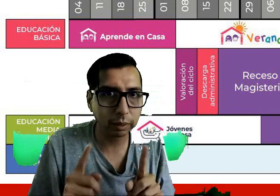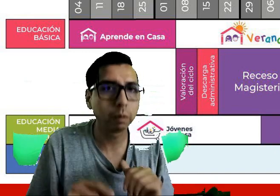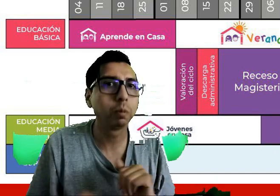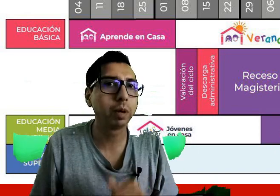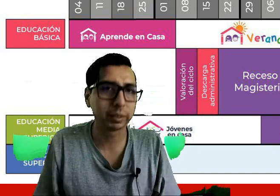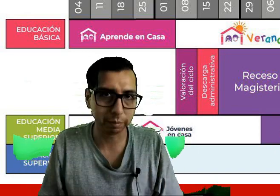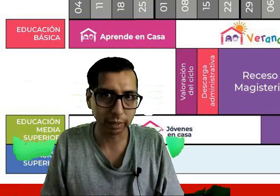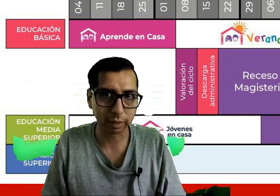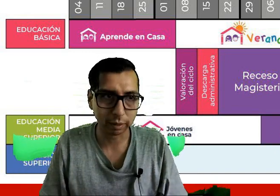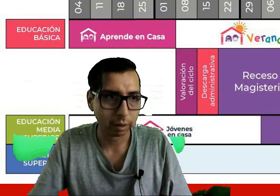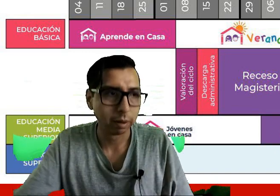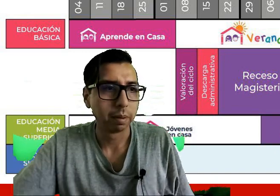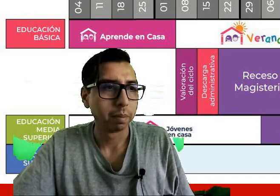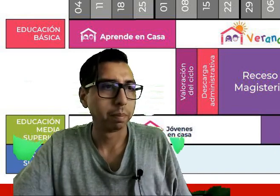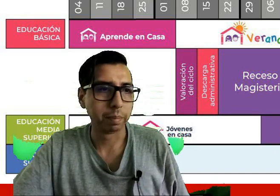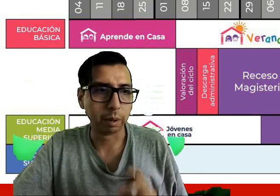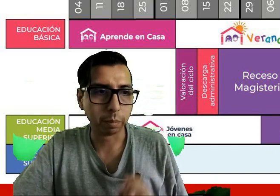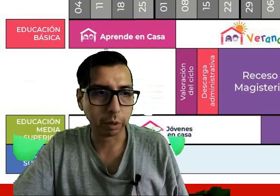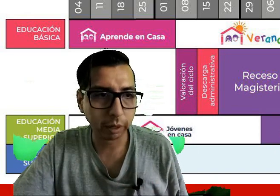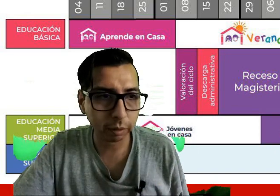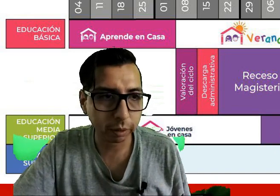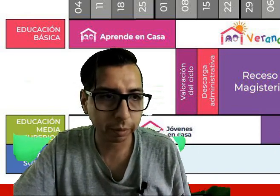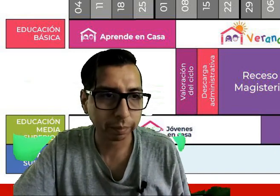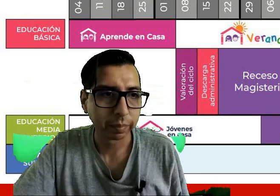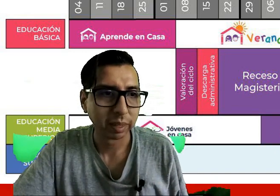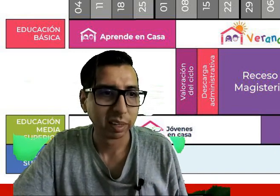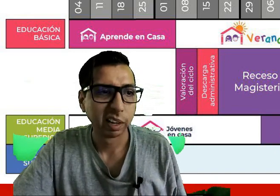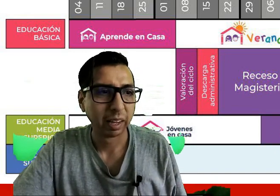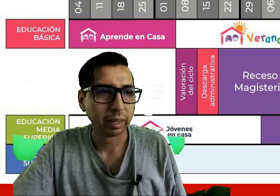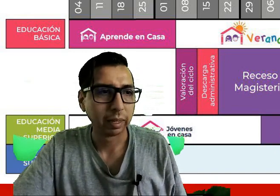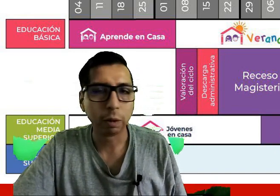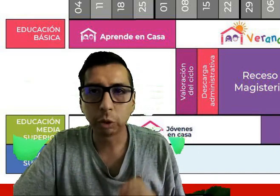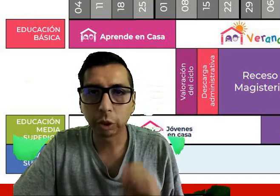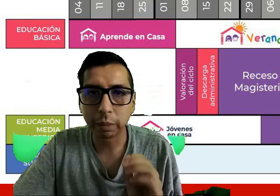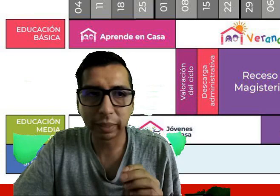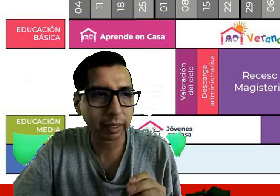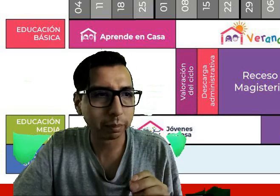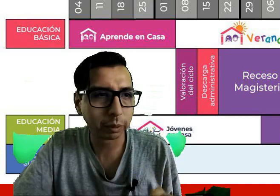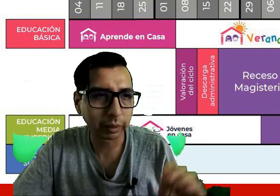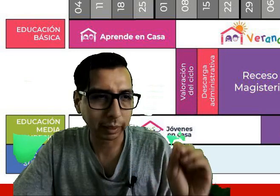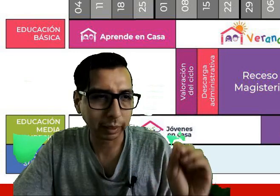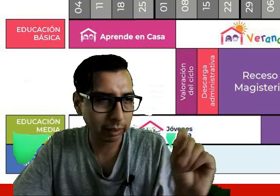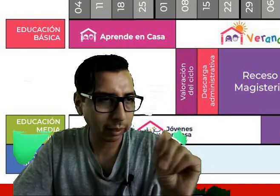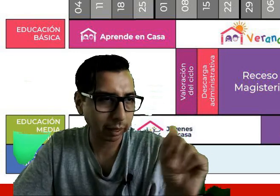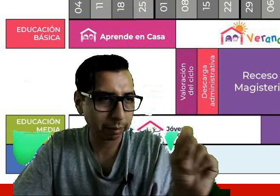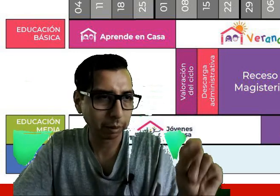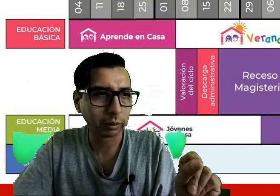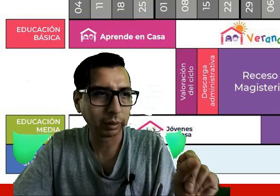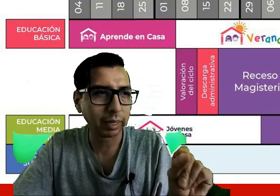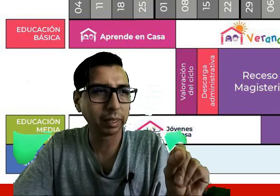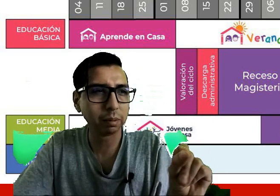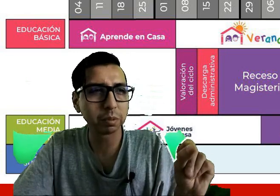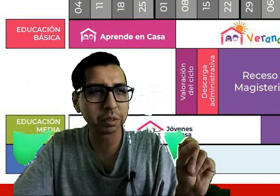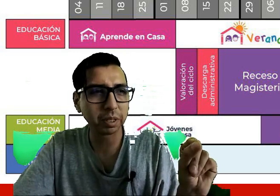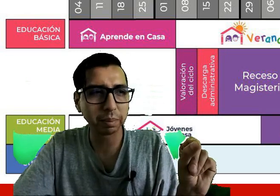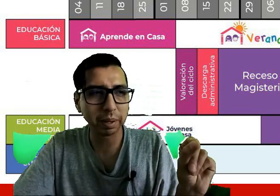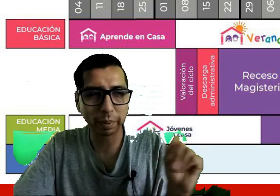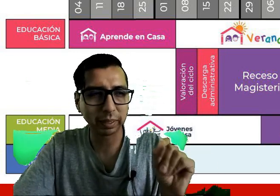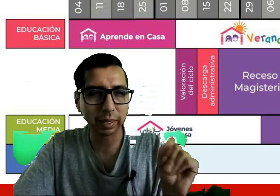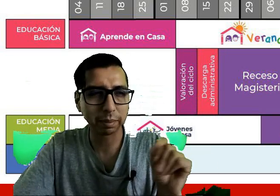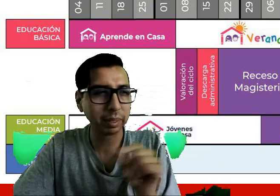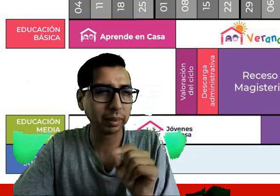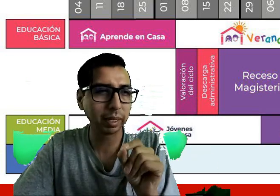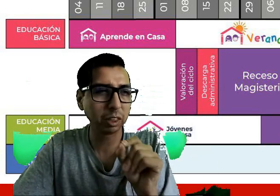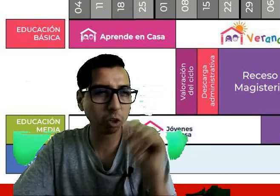recorrer posiblemente una semana. Pero ¿por qué lo digo? Aún todavía tenemos, aquí déjenme contar,